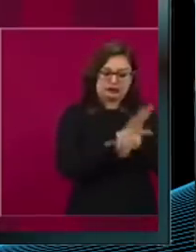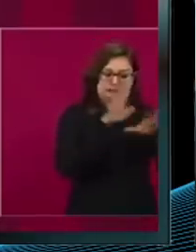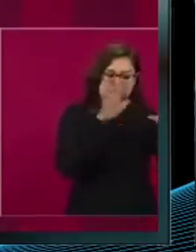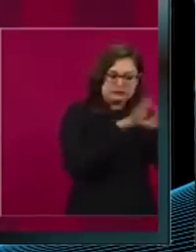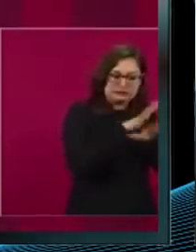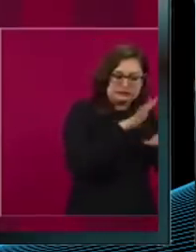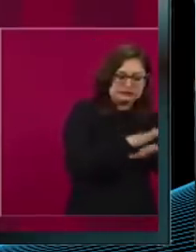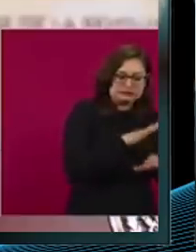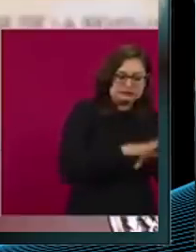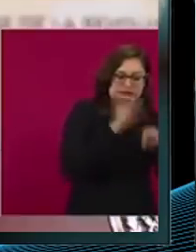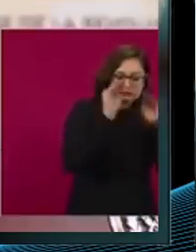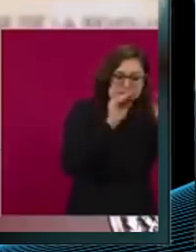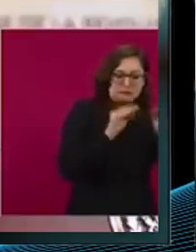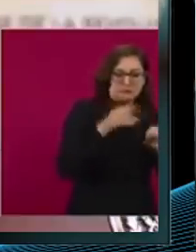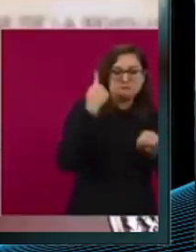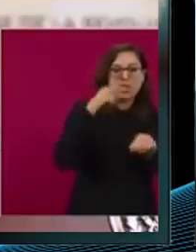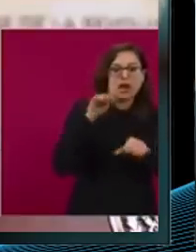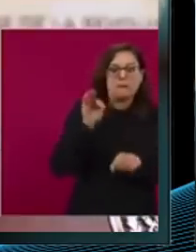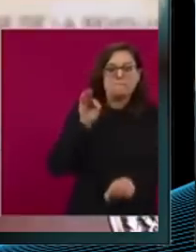Además de eso,